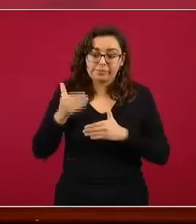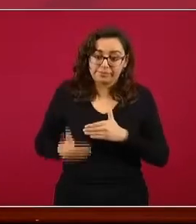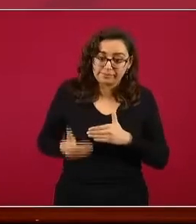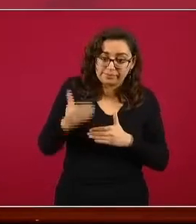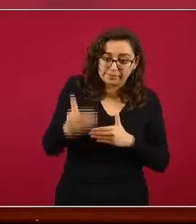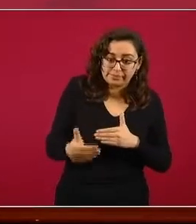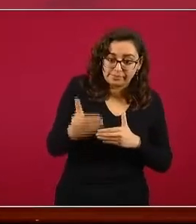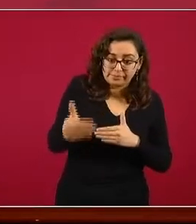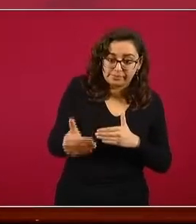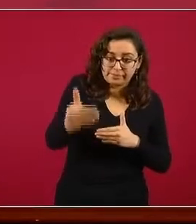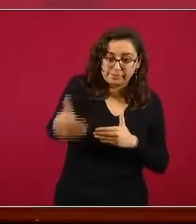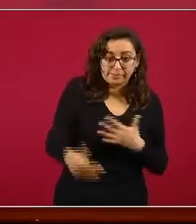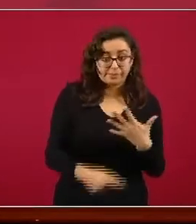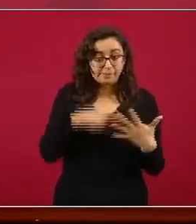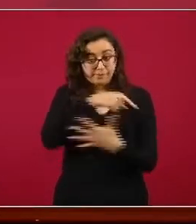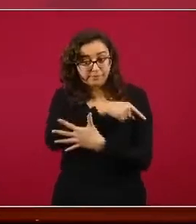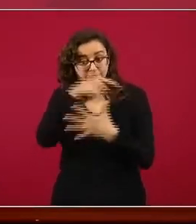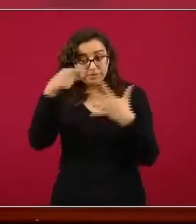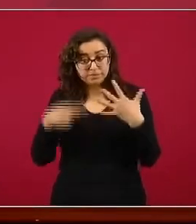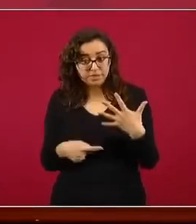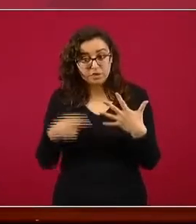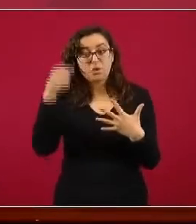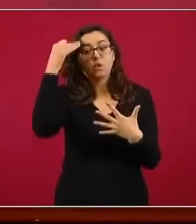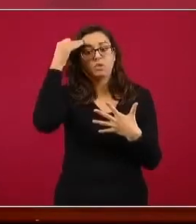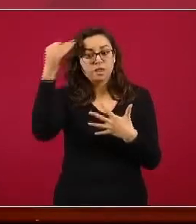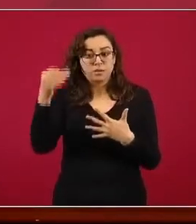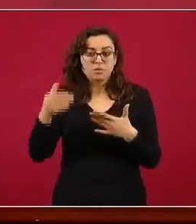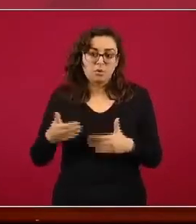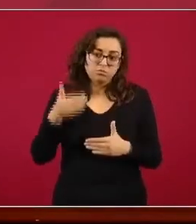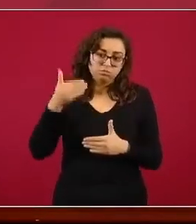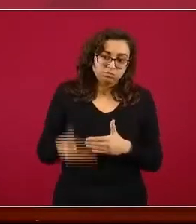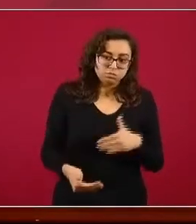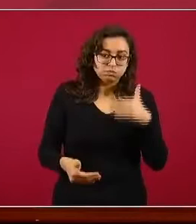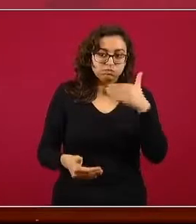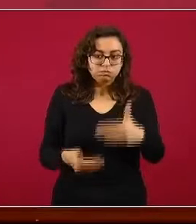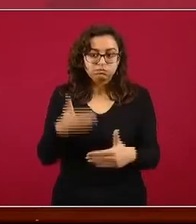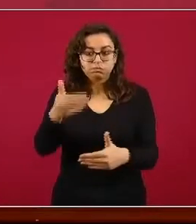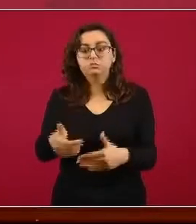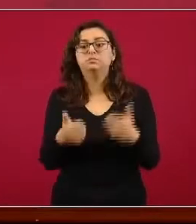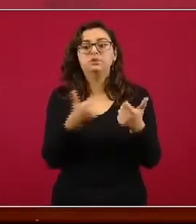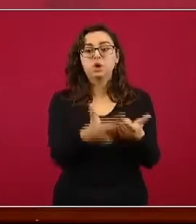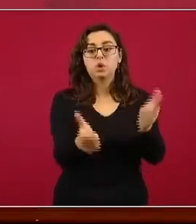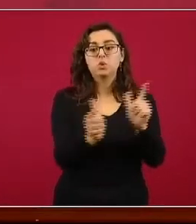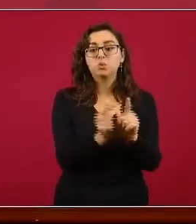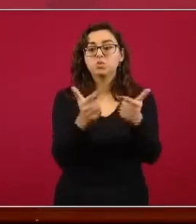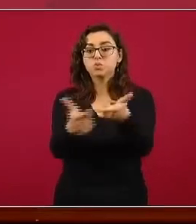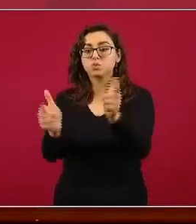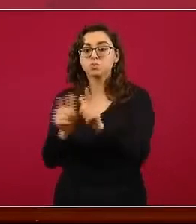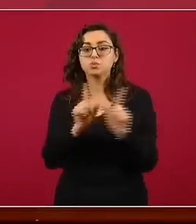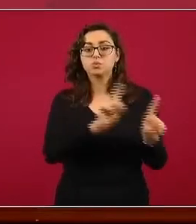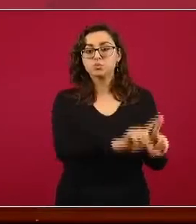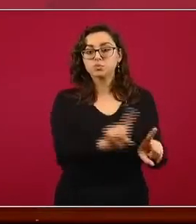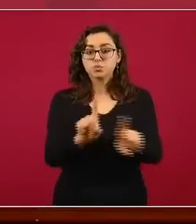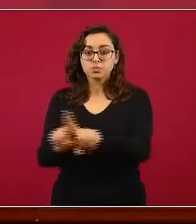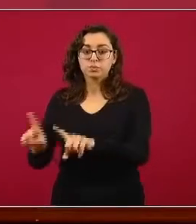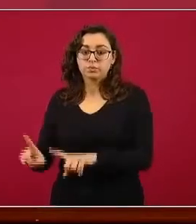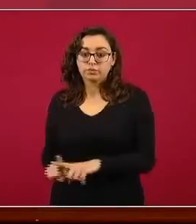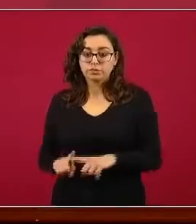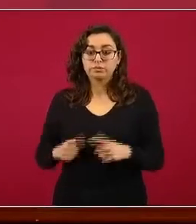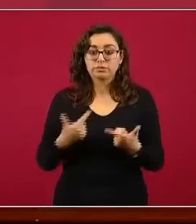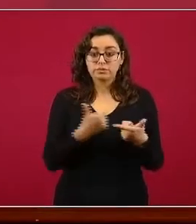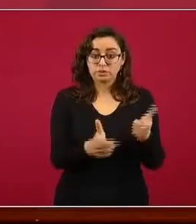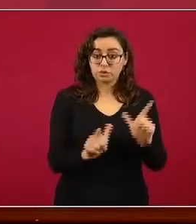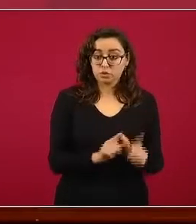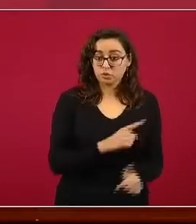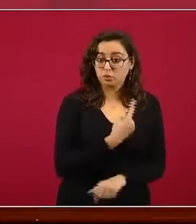fases que establecen los tiempos de aplicación en los distintos grupos de priorización. La fase 1 empieza con